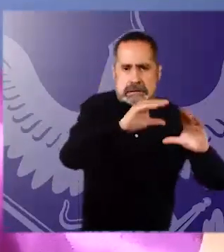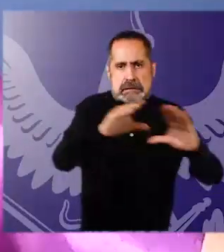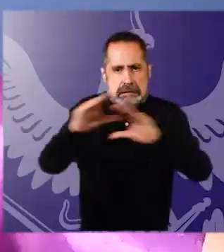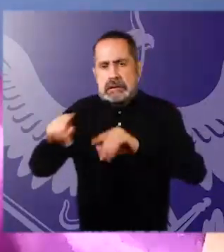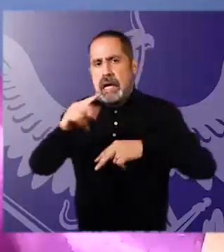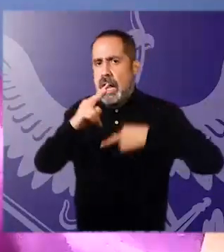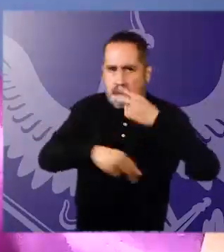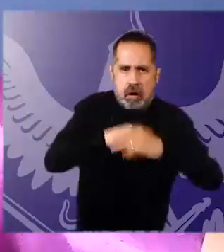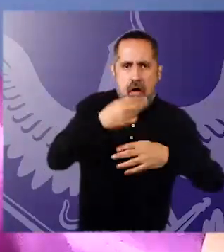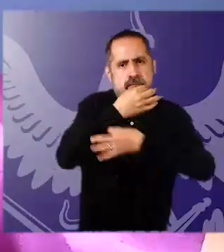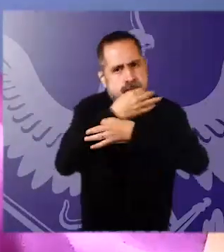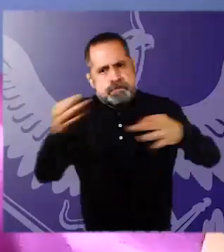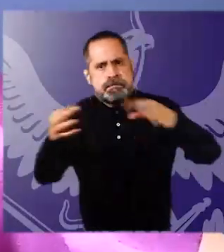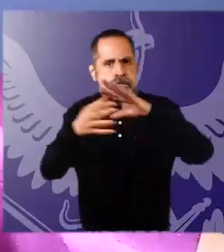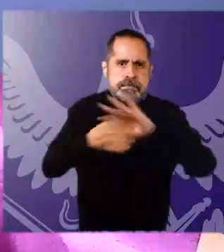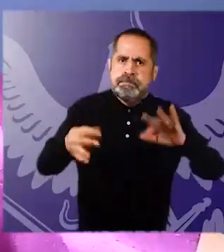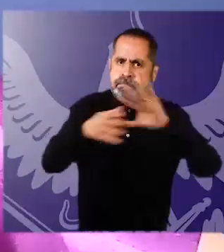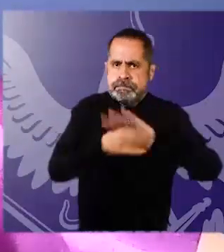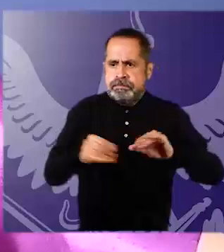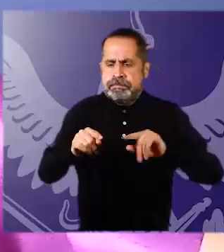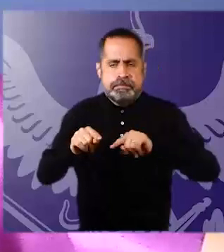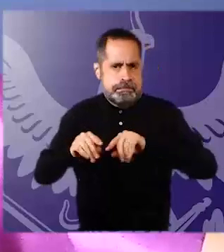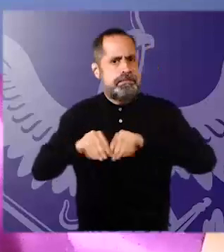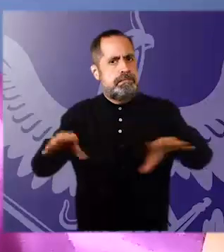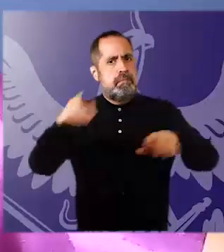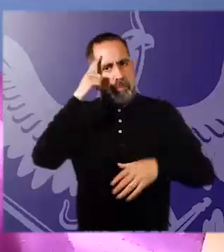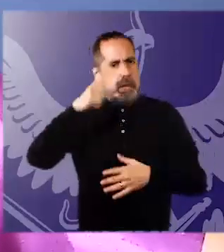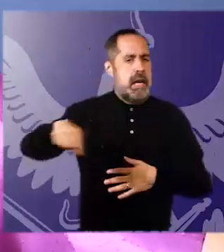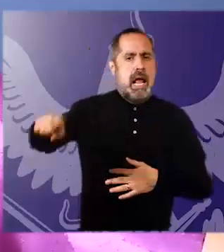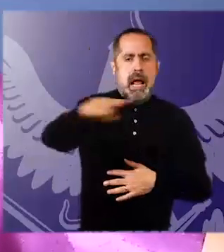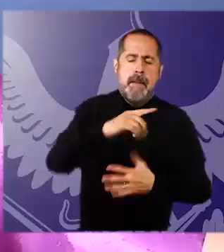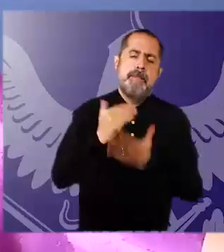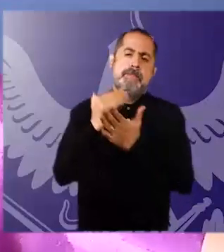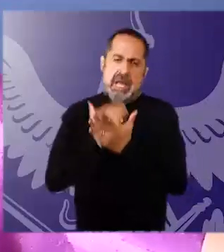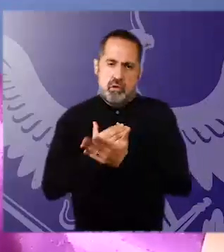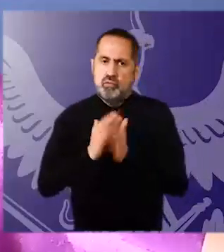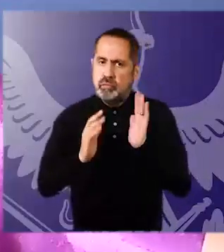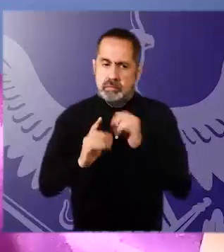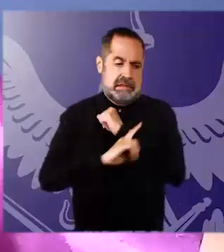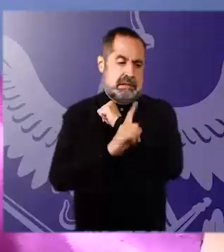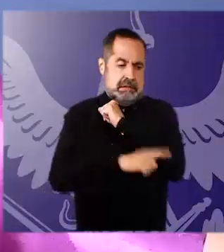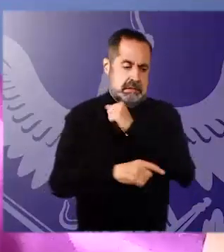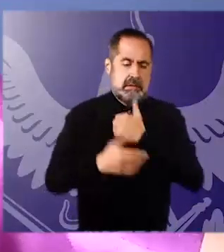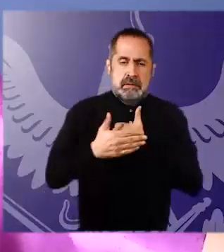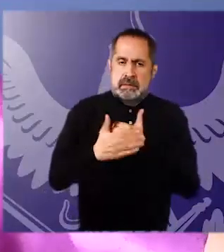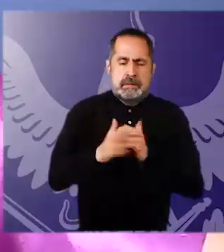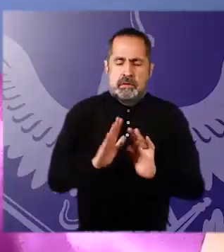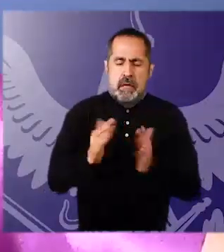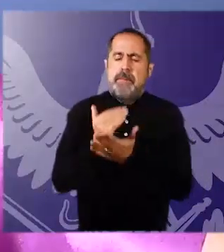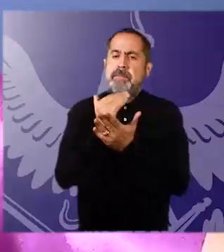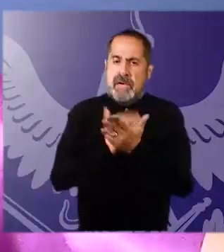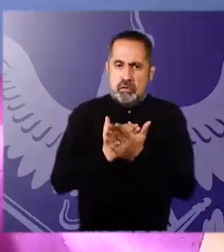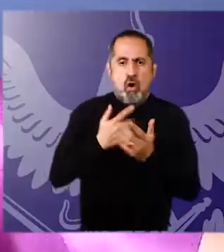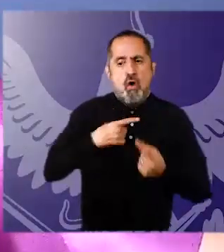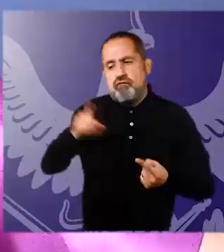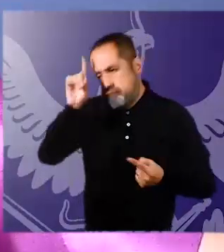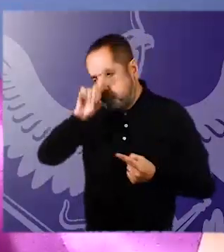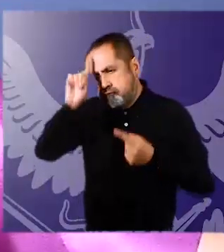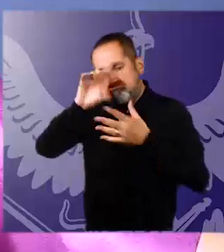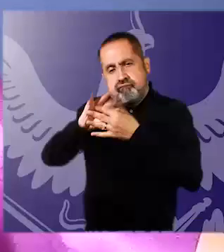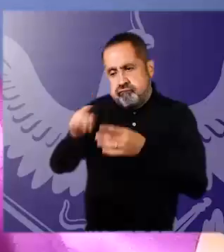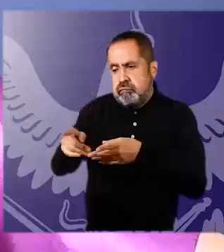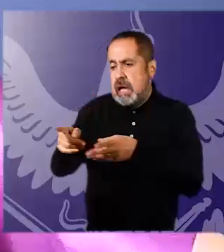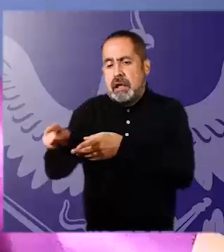mayor prevalencia de esta situación, son sumamente importantes para la